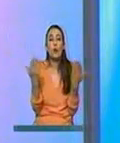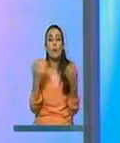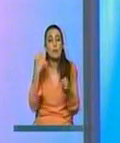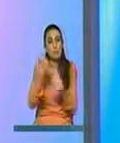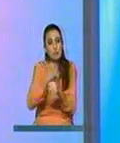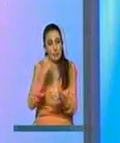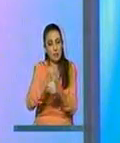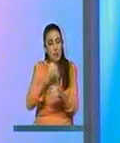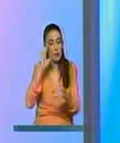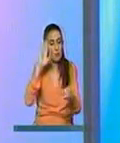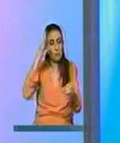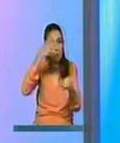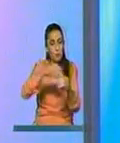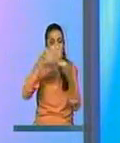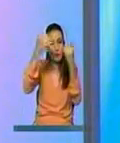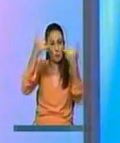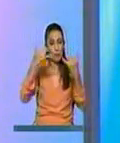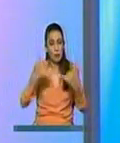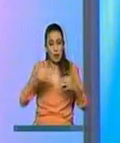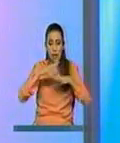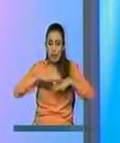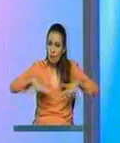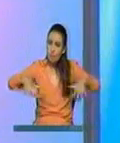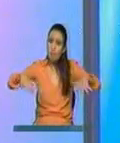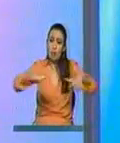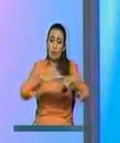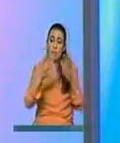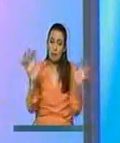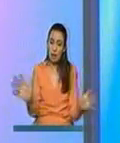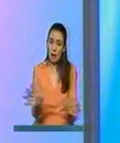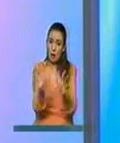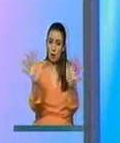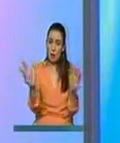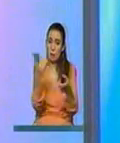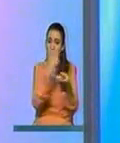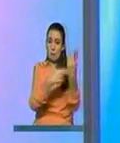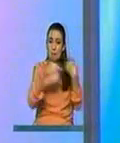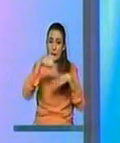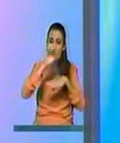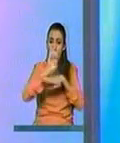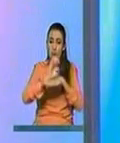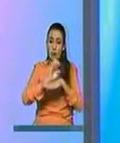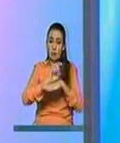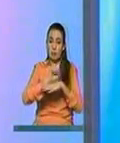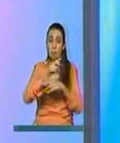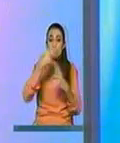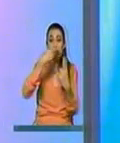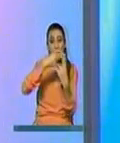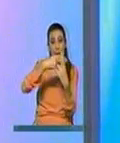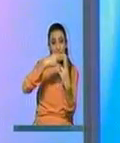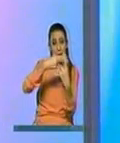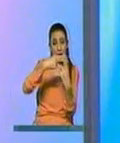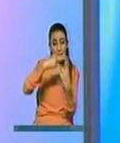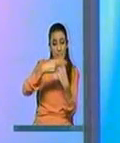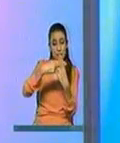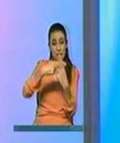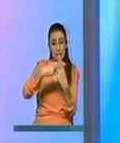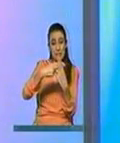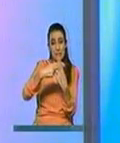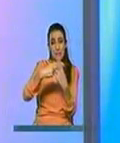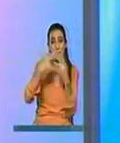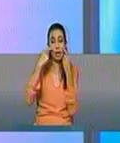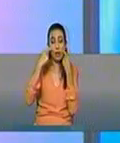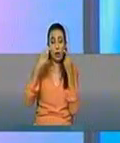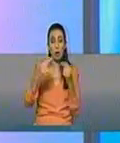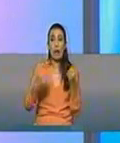y apuntalar a este sector y de forma general a los emprendimientos en nuestro país. No se olviden participar a través de las redes sociales con el